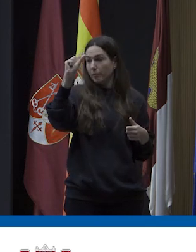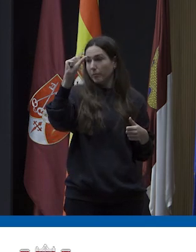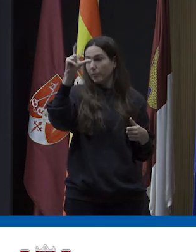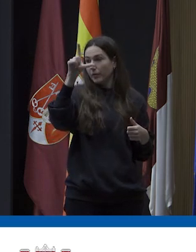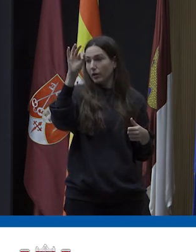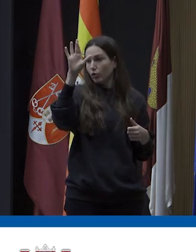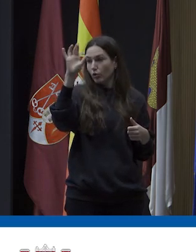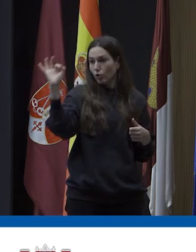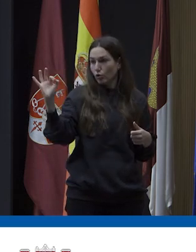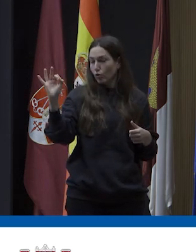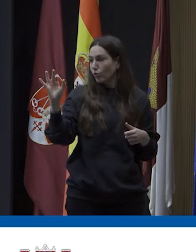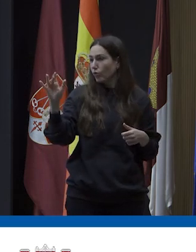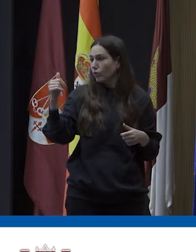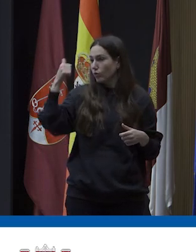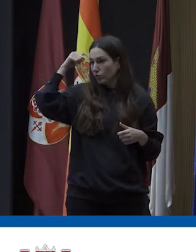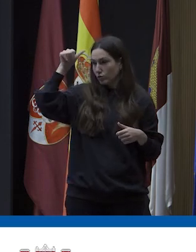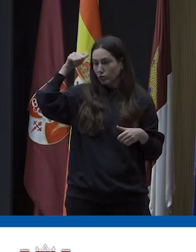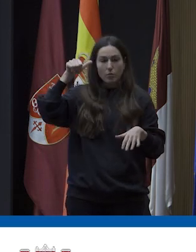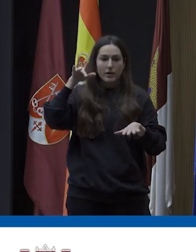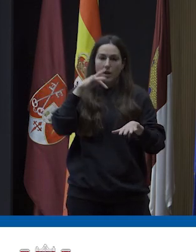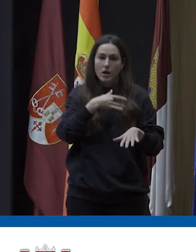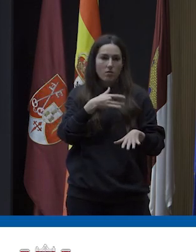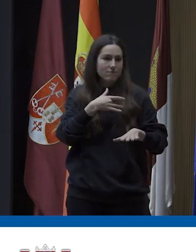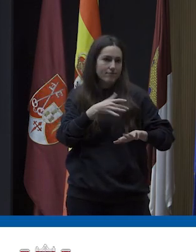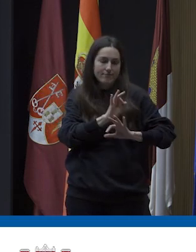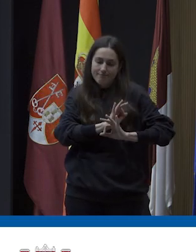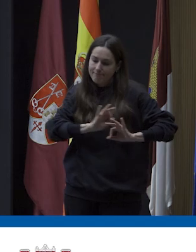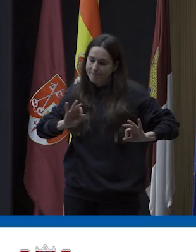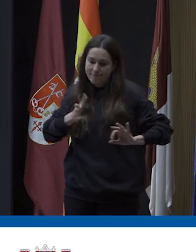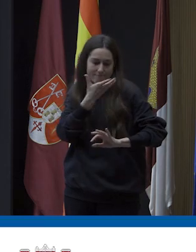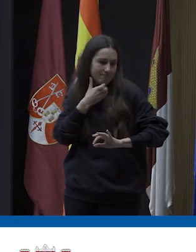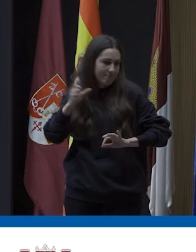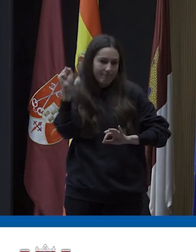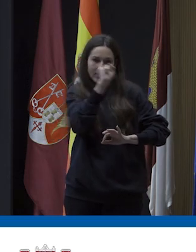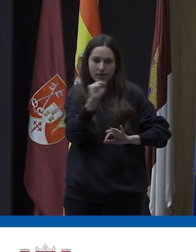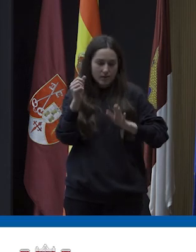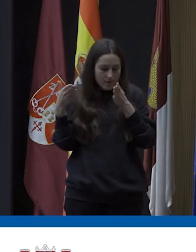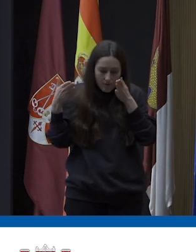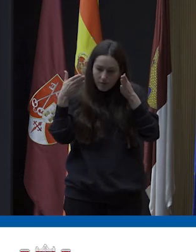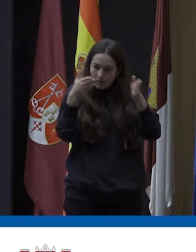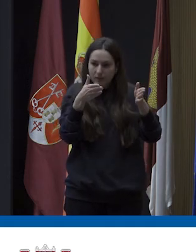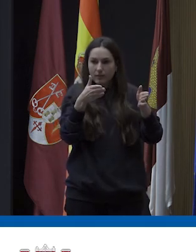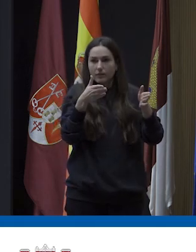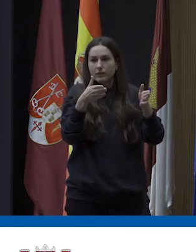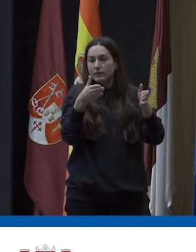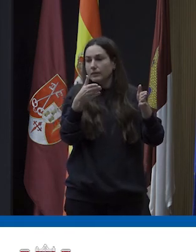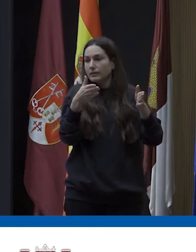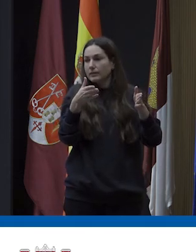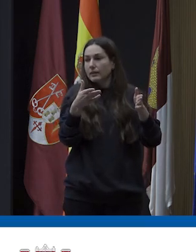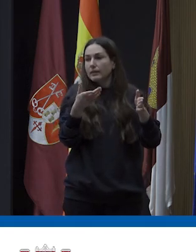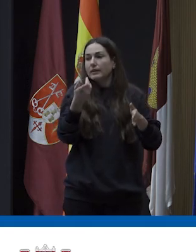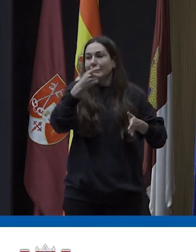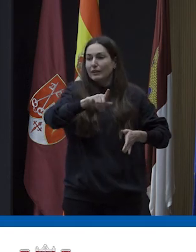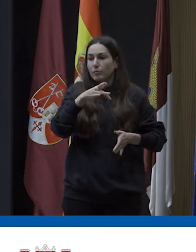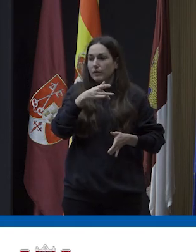un cardiólogo, cardiocirujano, sí. Espectacular, dedicado a la función también importante